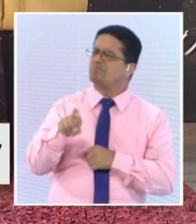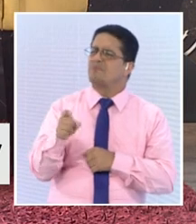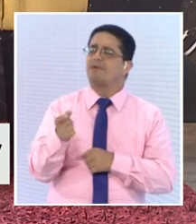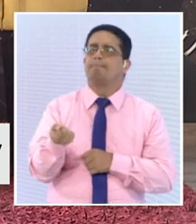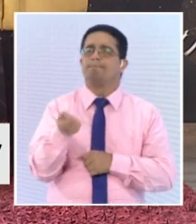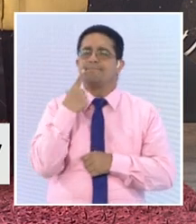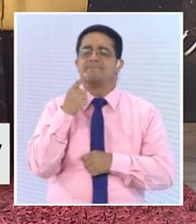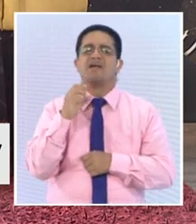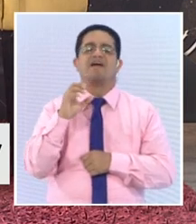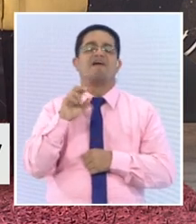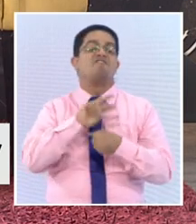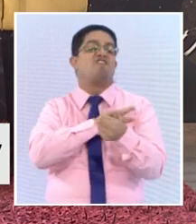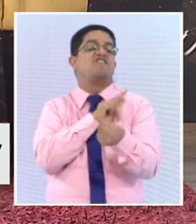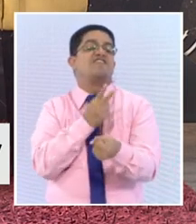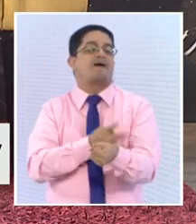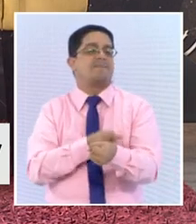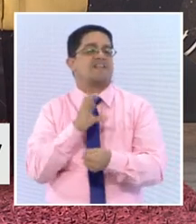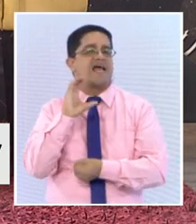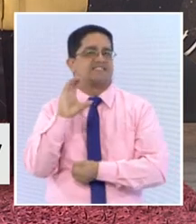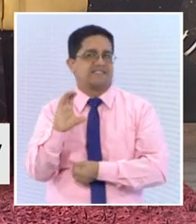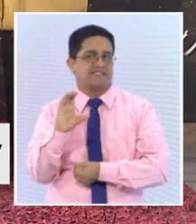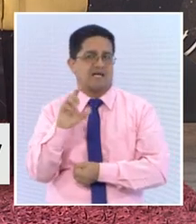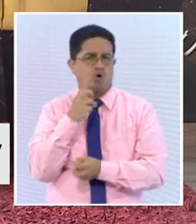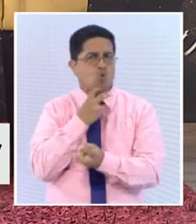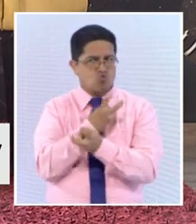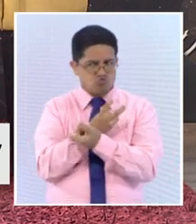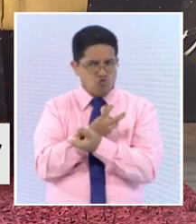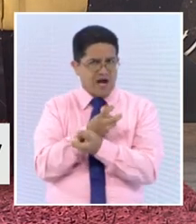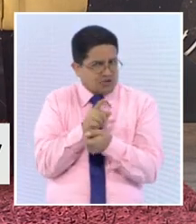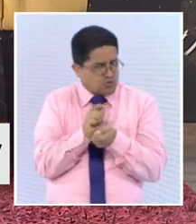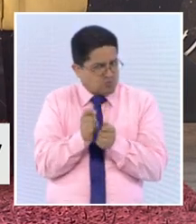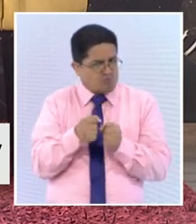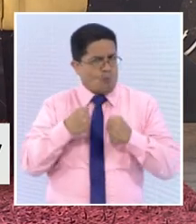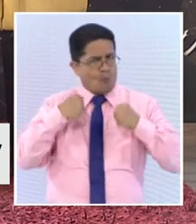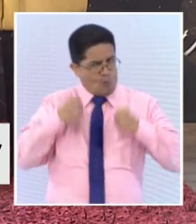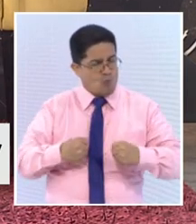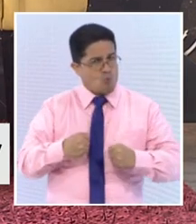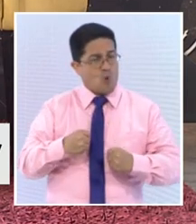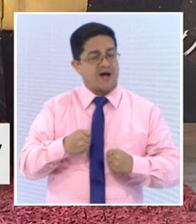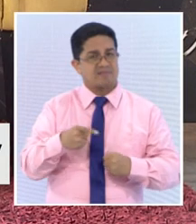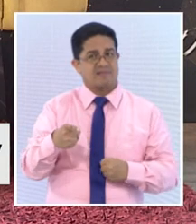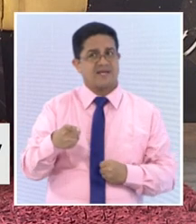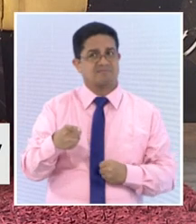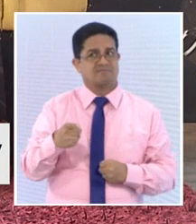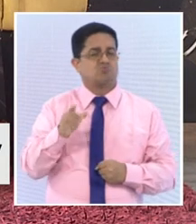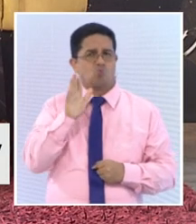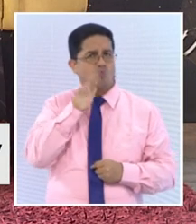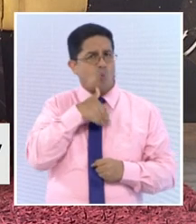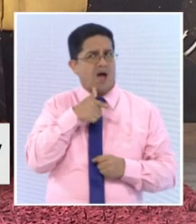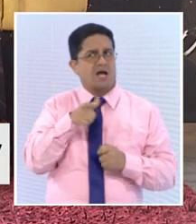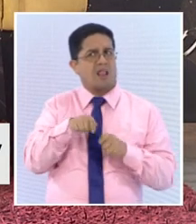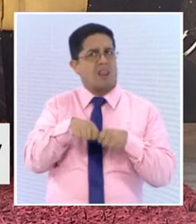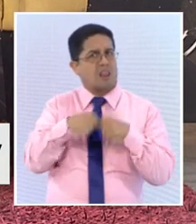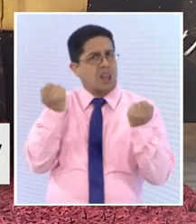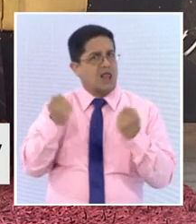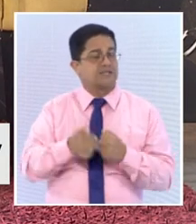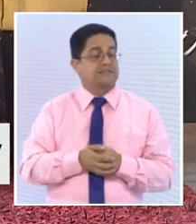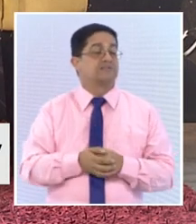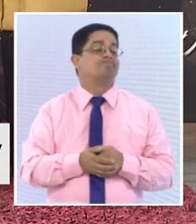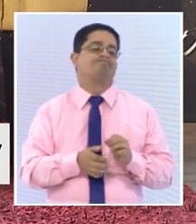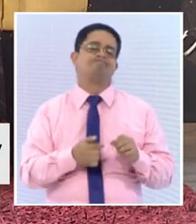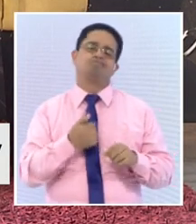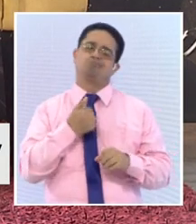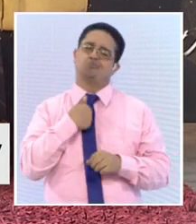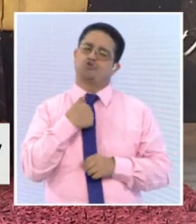vitaminas, comiendo ciertos alimentos, nuestros huesos van a estar fuertes, no vamos a sufrir de osteoporosis ni de osteopenia? Siempre he